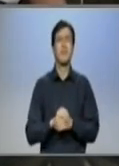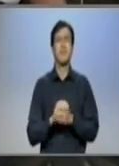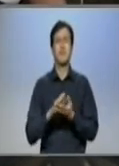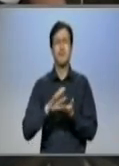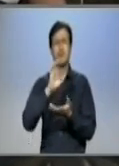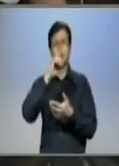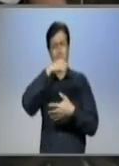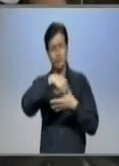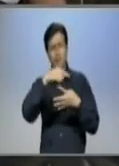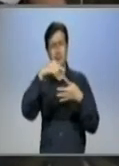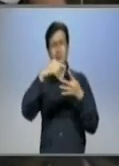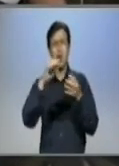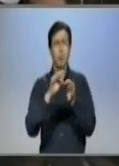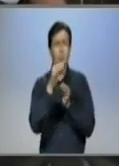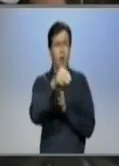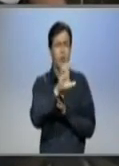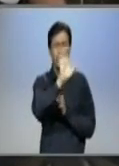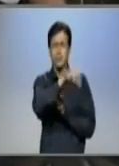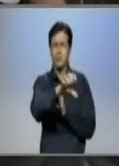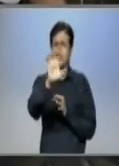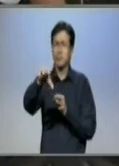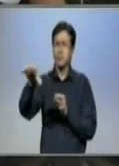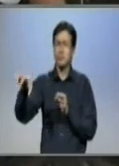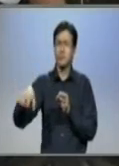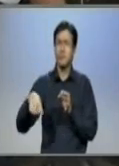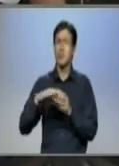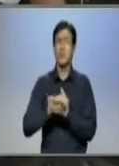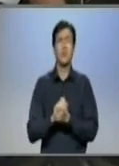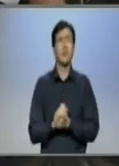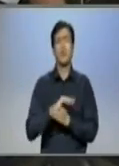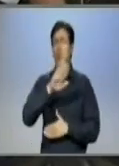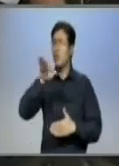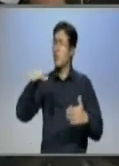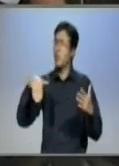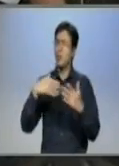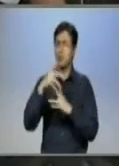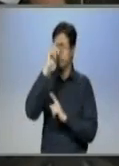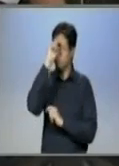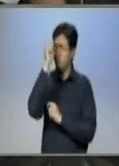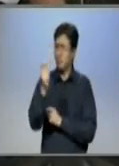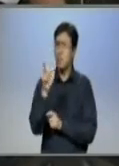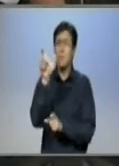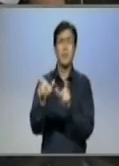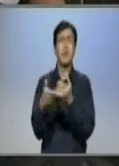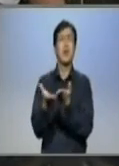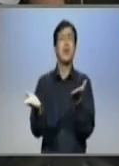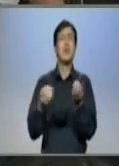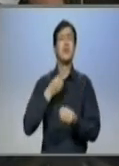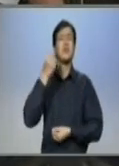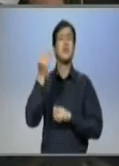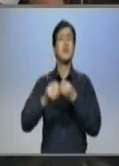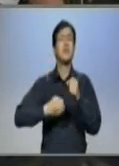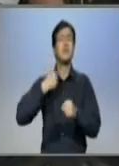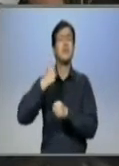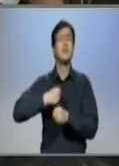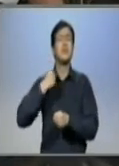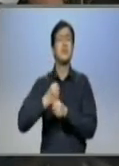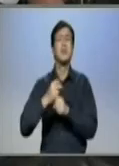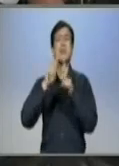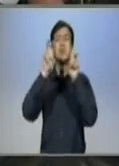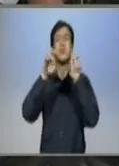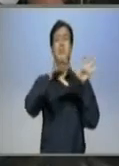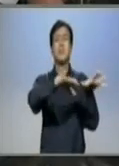Santa Rosa, Santa Teresita y Bello Horizonte, cuyos habitantes están dedicados principalmente a